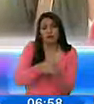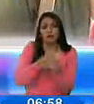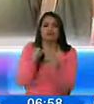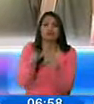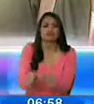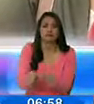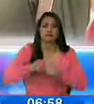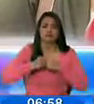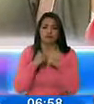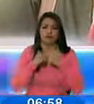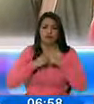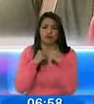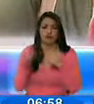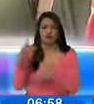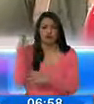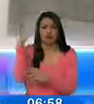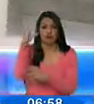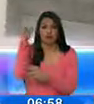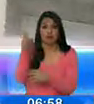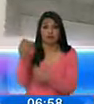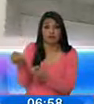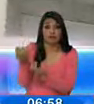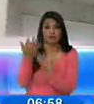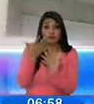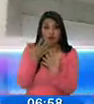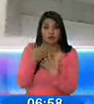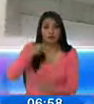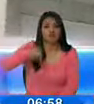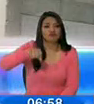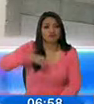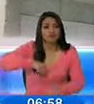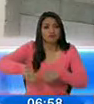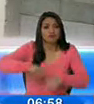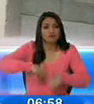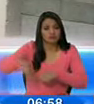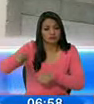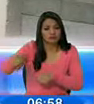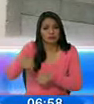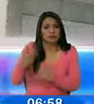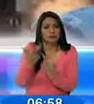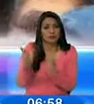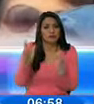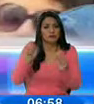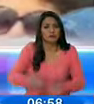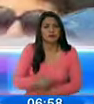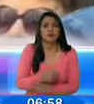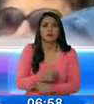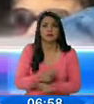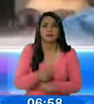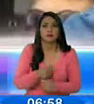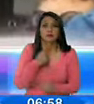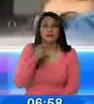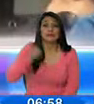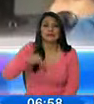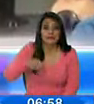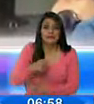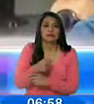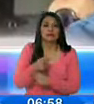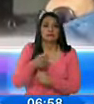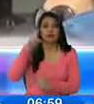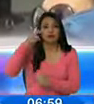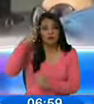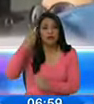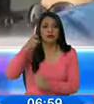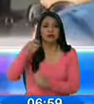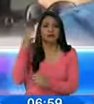Bogotá y allí habrían sido informadas de que sí existen gestiones para la liberación de Óscar y Katy. Dijeron que sí estaban trabajando, que sí